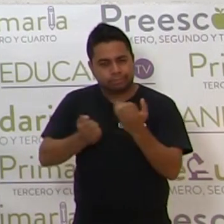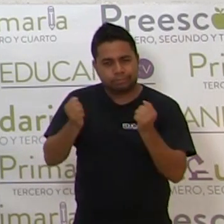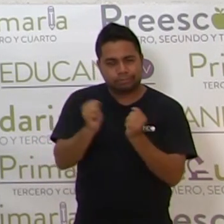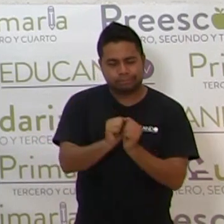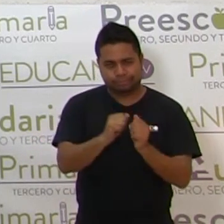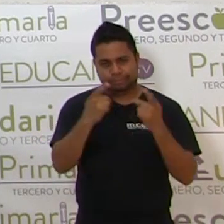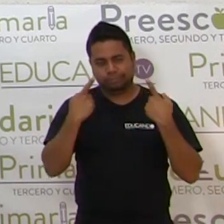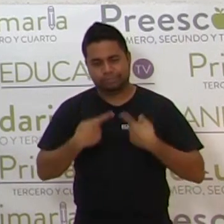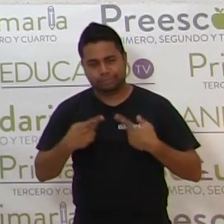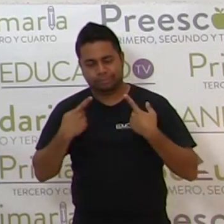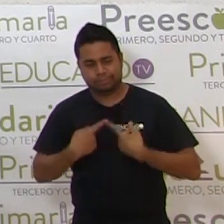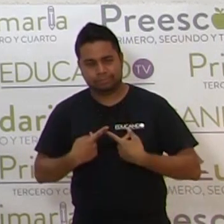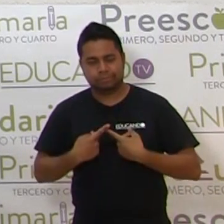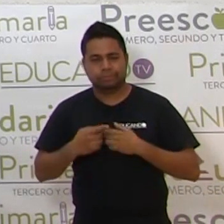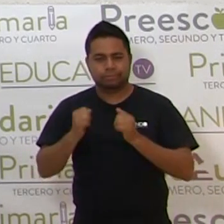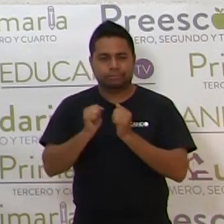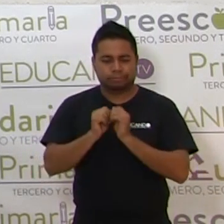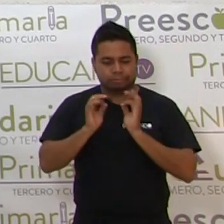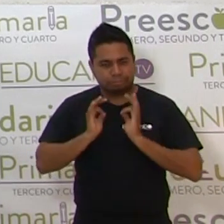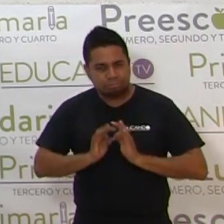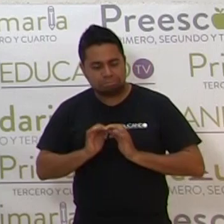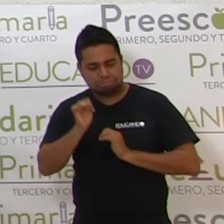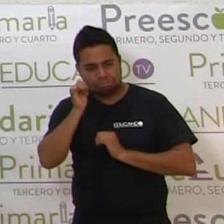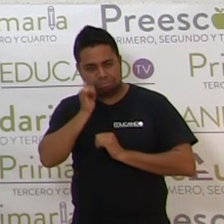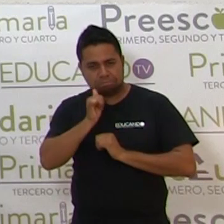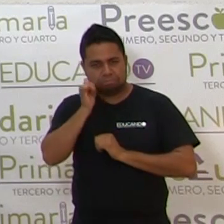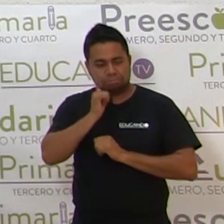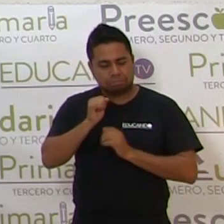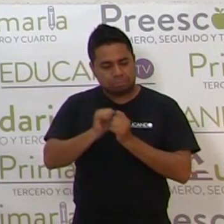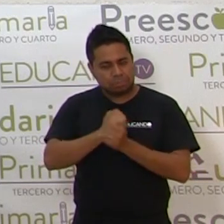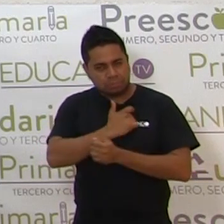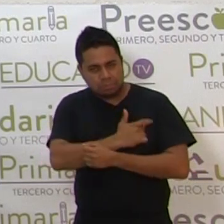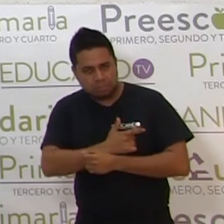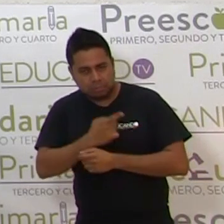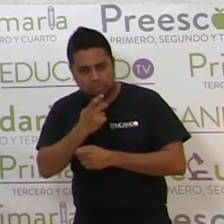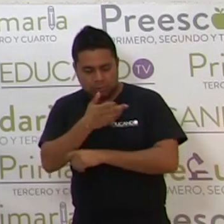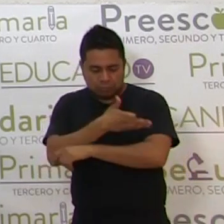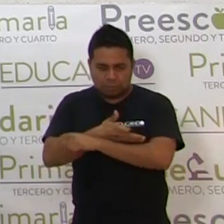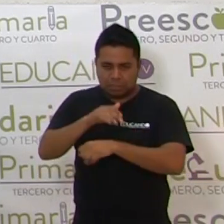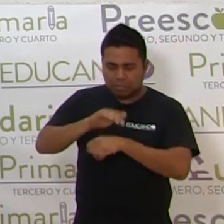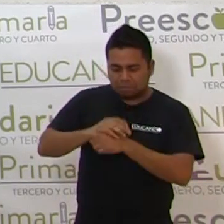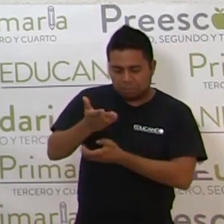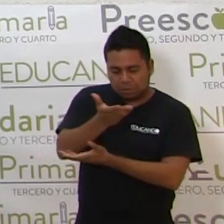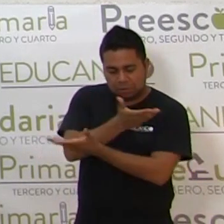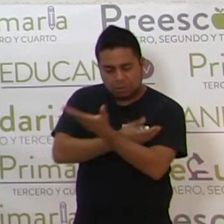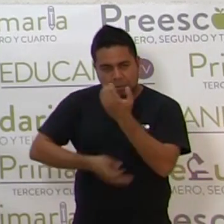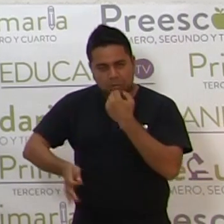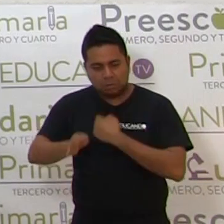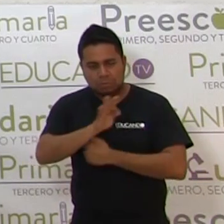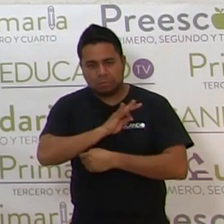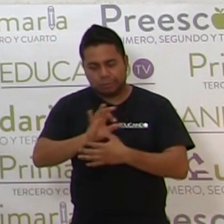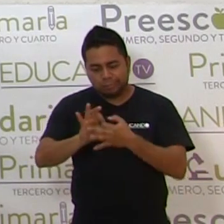nuestras personas, amigos, familiares, porque eso nos va a permitir tener una sociedad